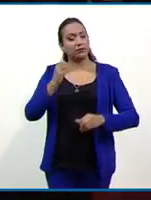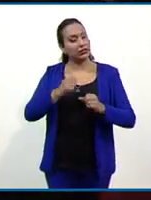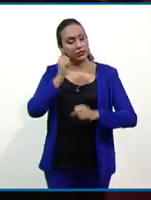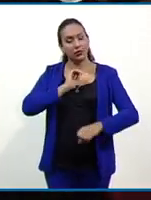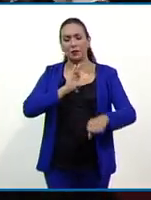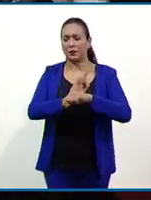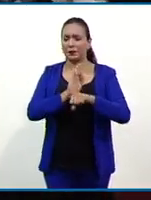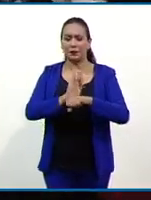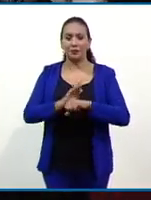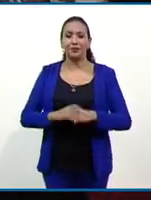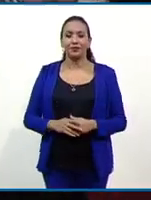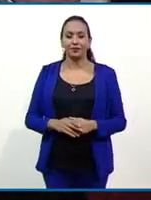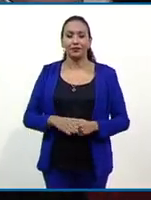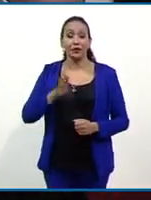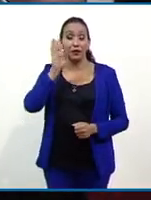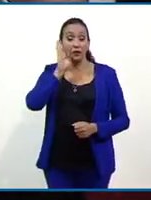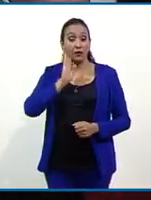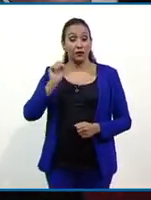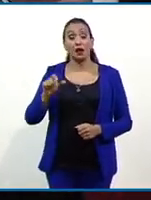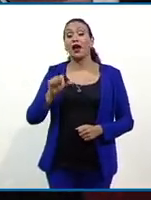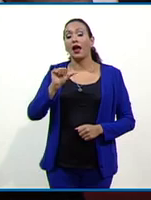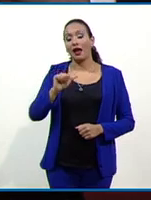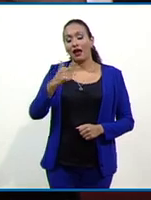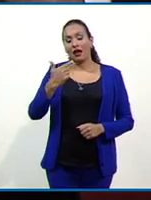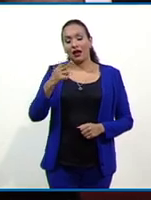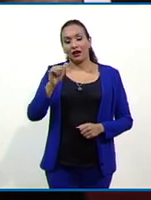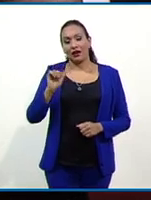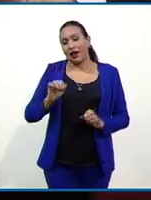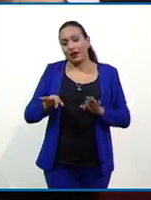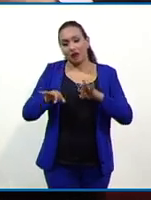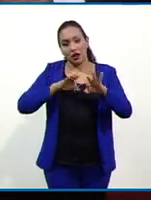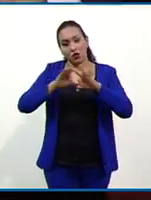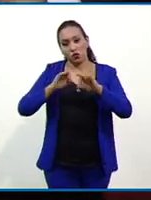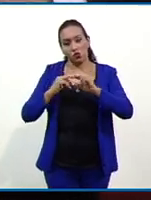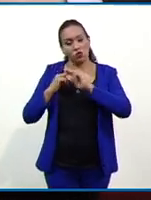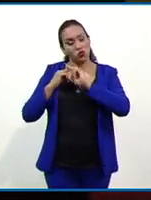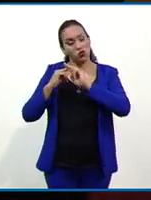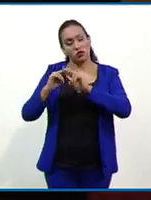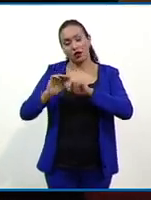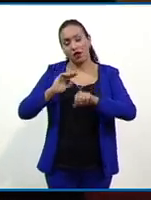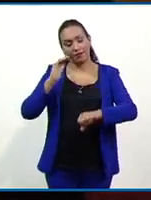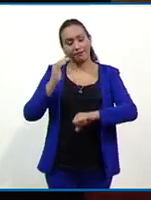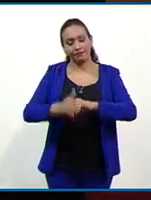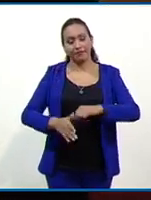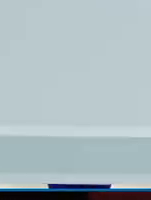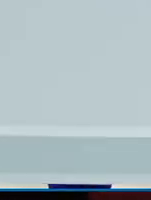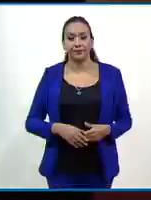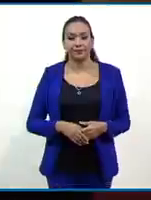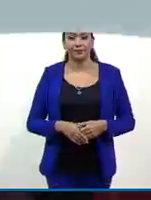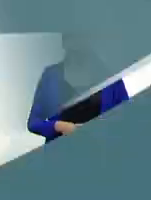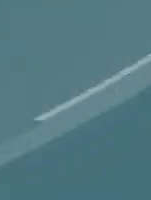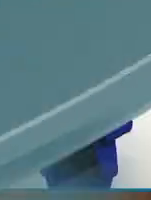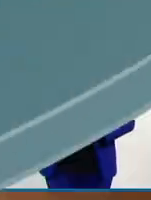Se aseguró que el ministro Aguilar Morales culmina su carrera con el deber cumplido.